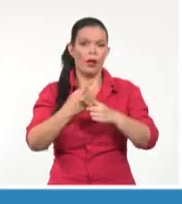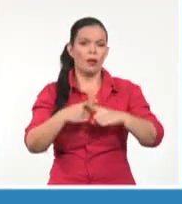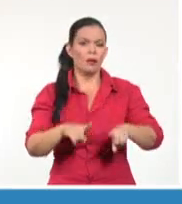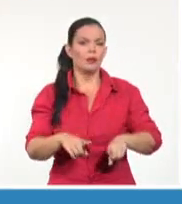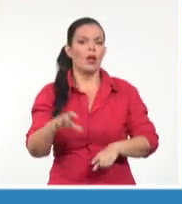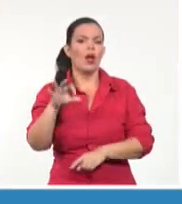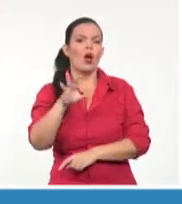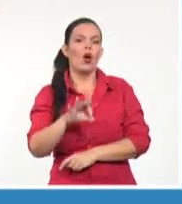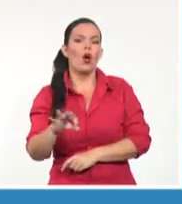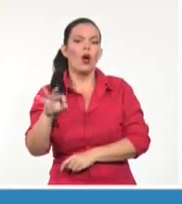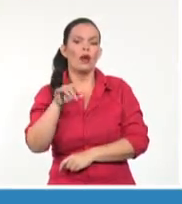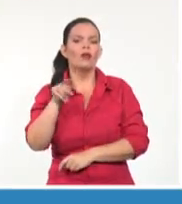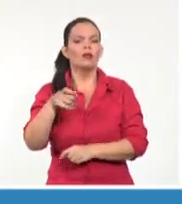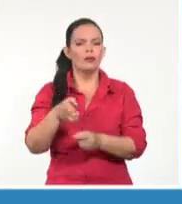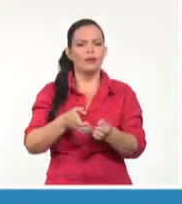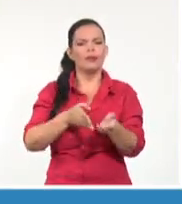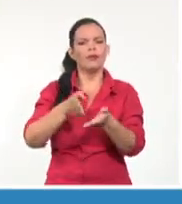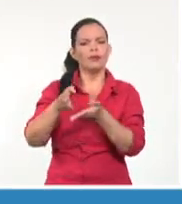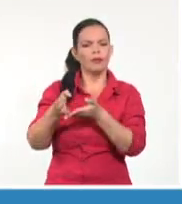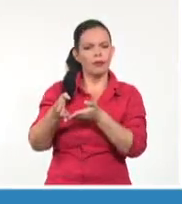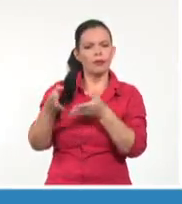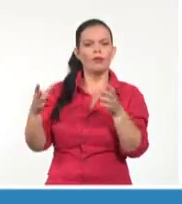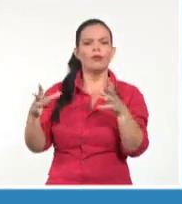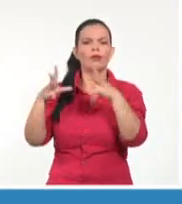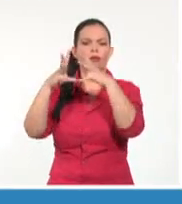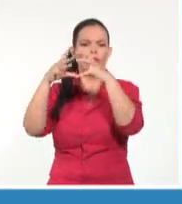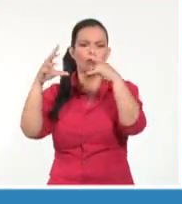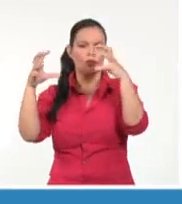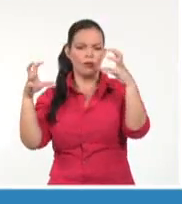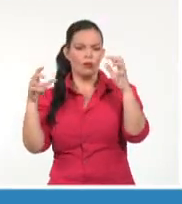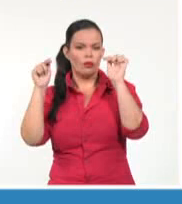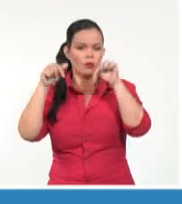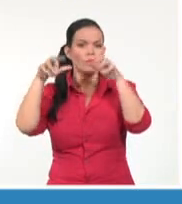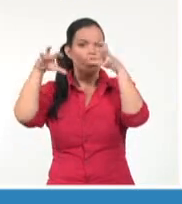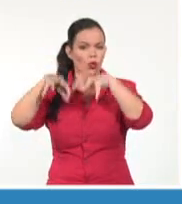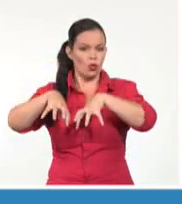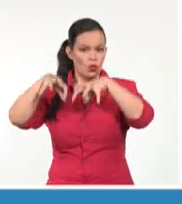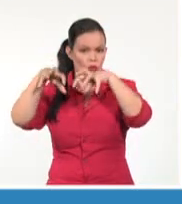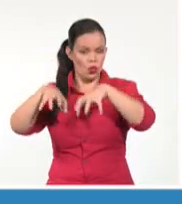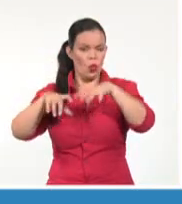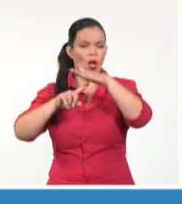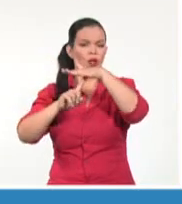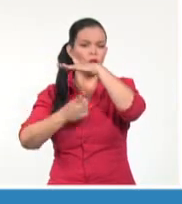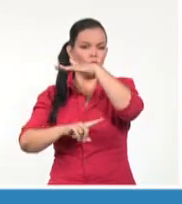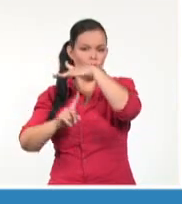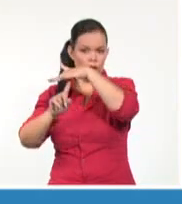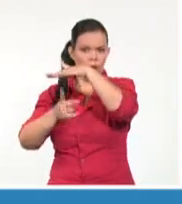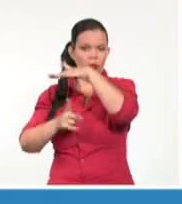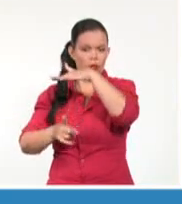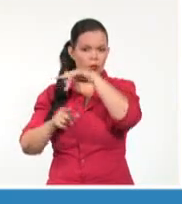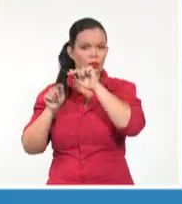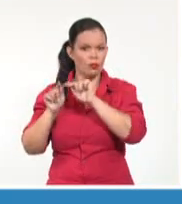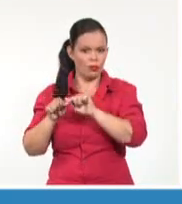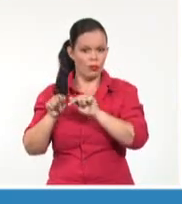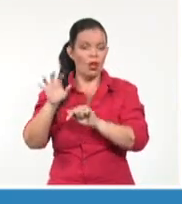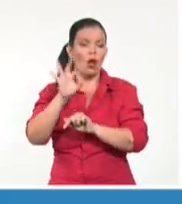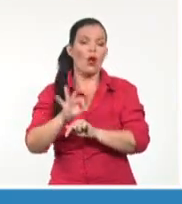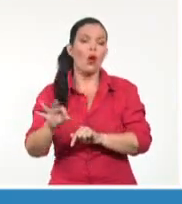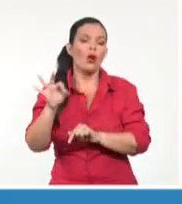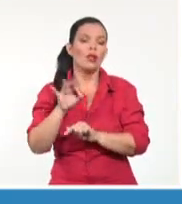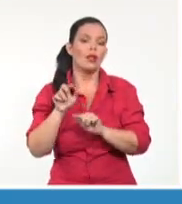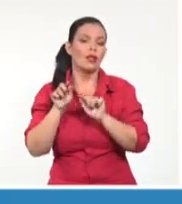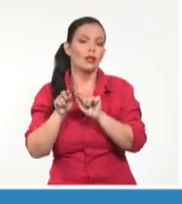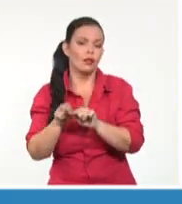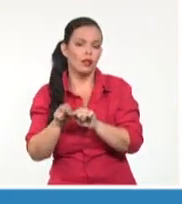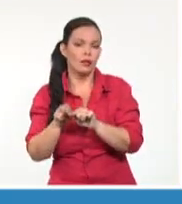orientales nuevamente el incremento de la nubosidad con áreas de chubascos, lluvias y algunas tormentas eléctricas. Por la noche van a continuar esos